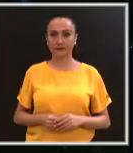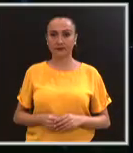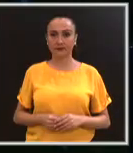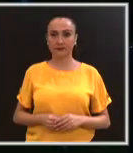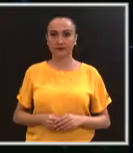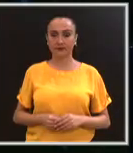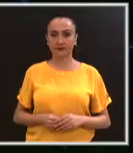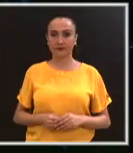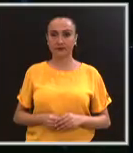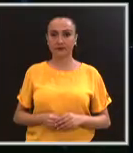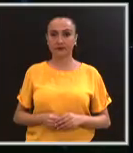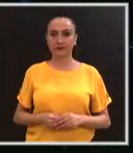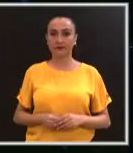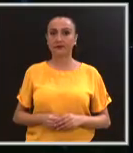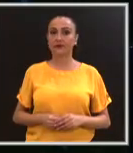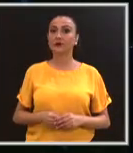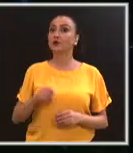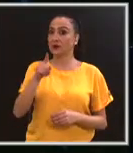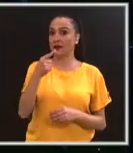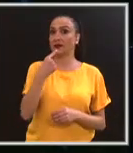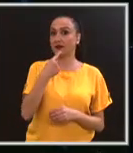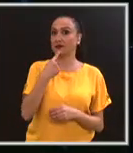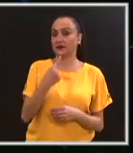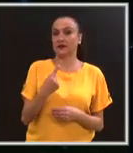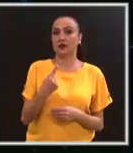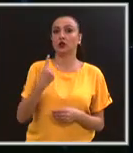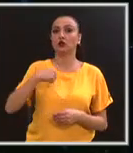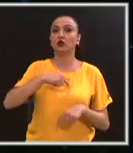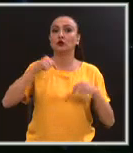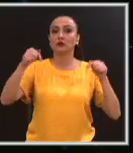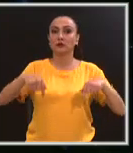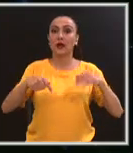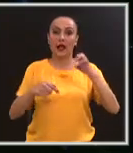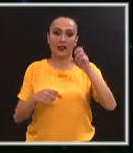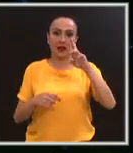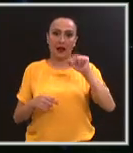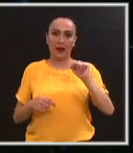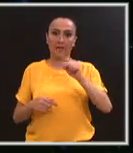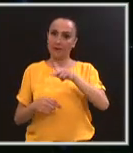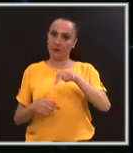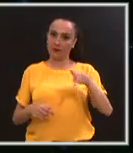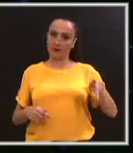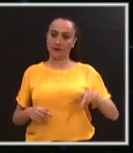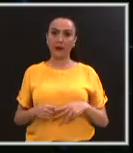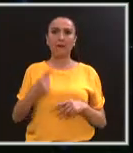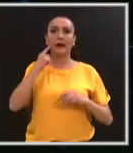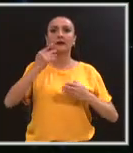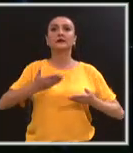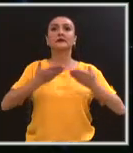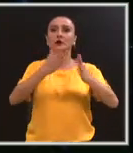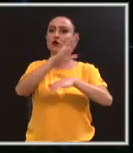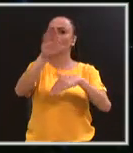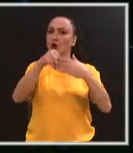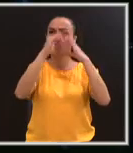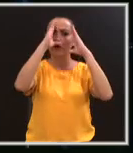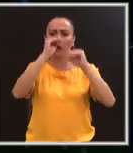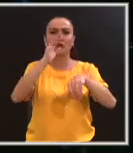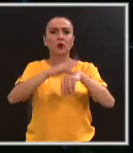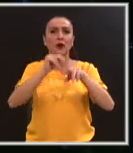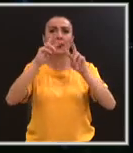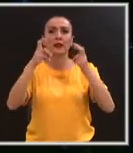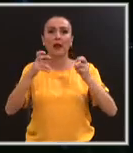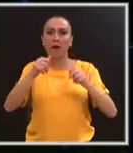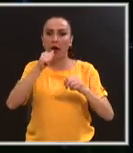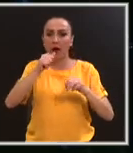detalles bueno Y como usted lo indica nos encontramos en Caldera punta Arenas para llevarles toda la información sobre la